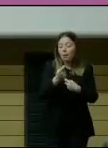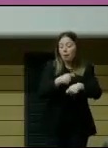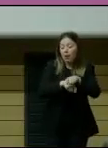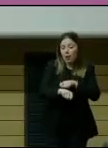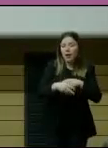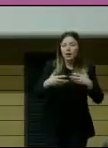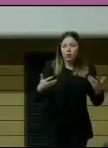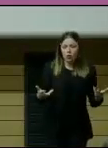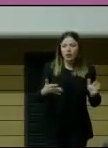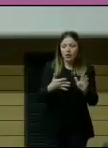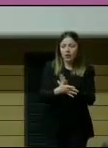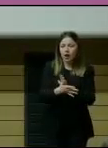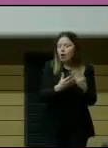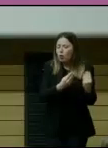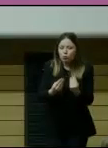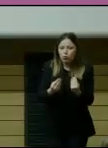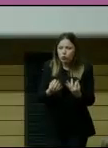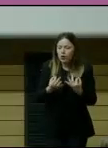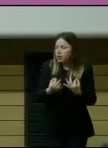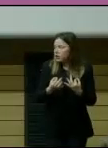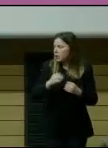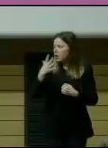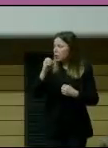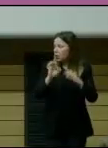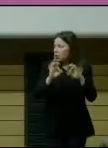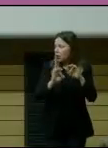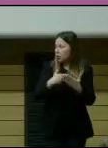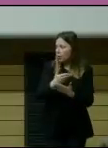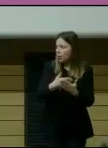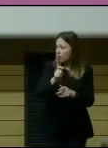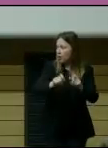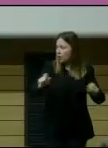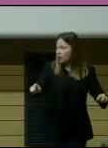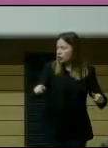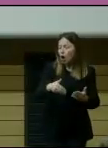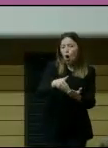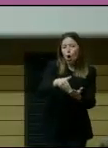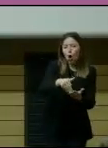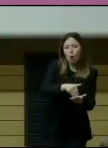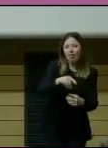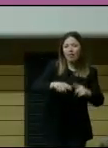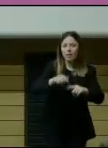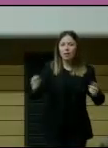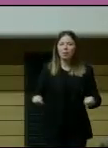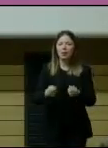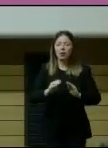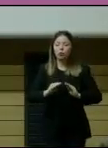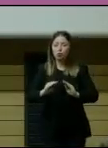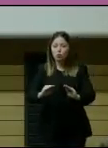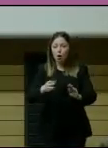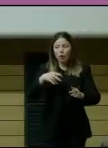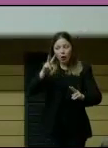y allí, claro, muchos siempre están. Un 50% de los periodistas cobran en función de lo que publican, de lo que se